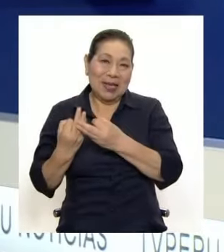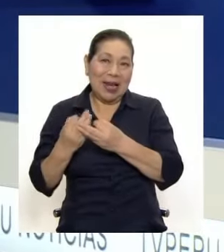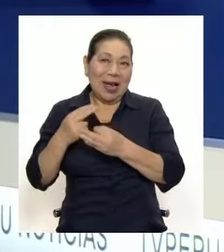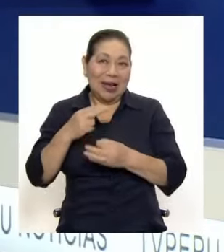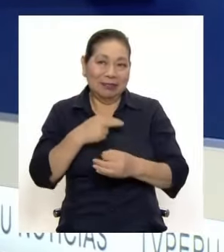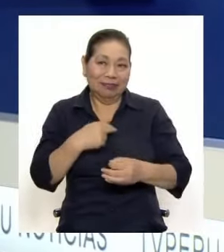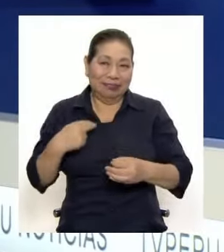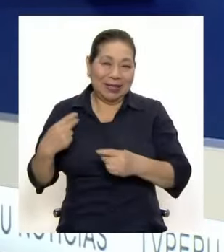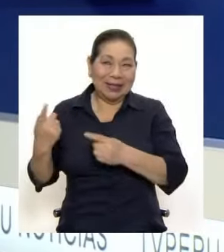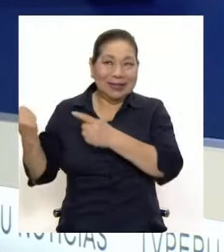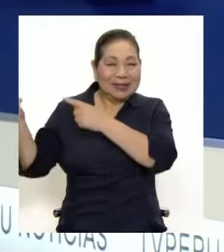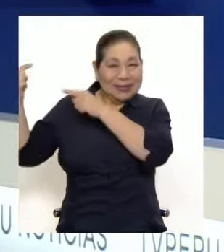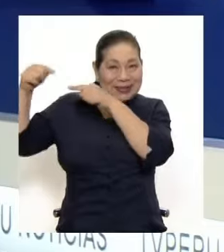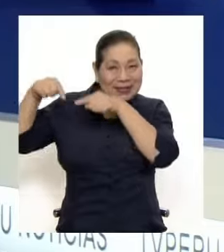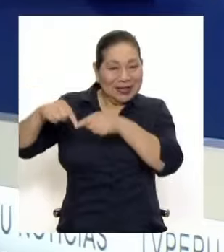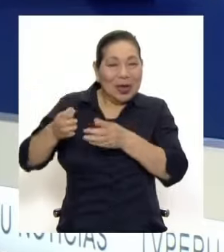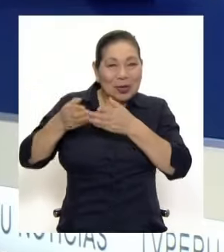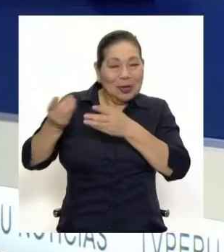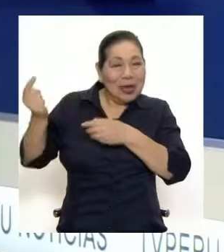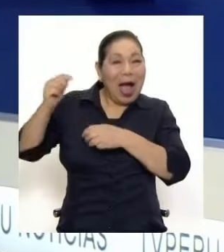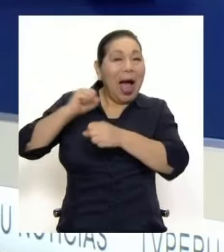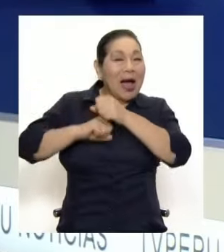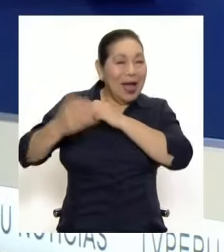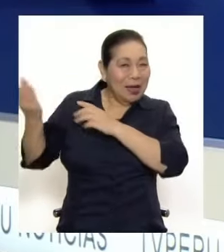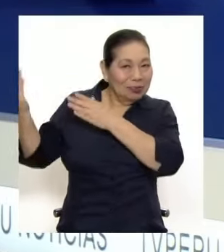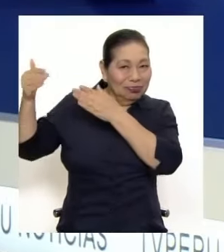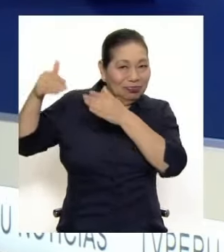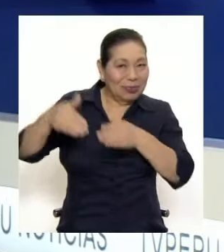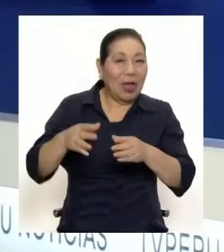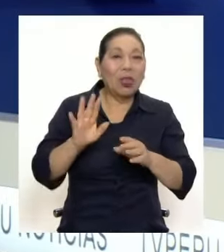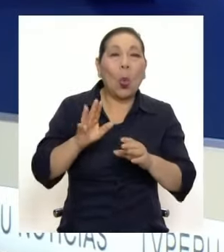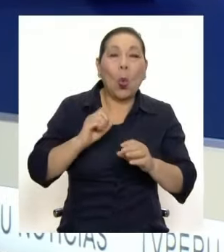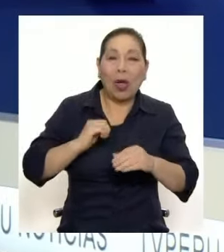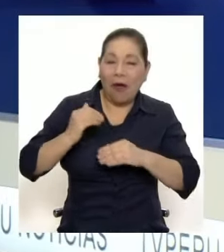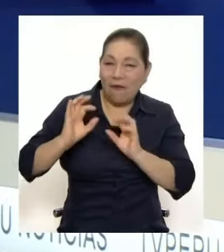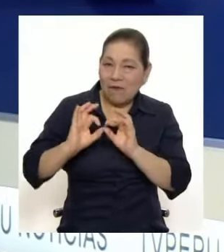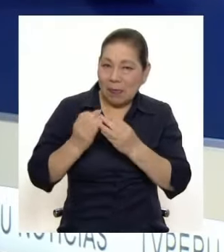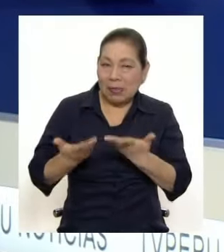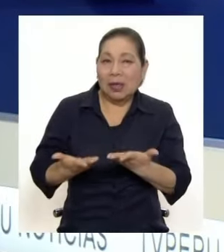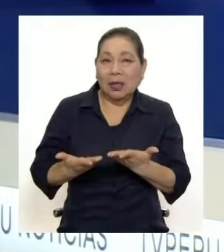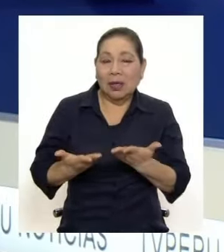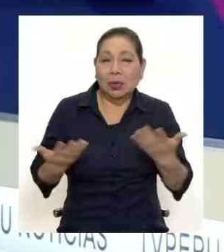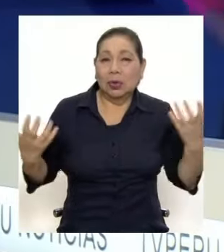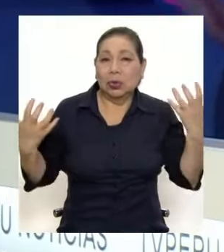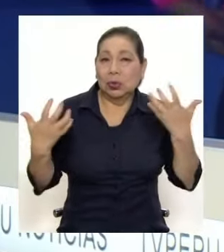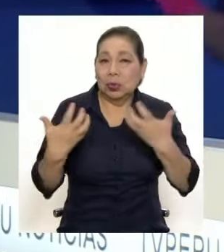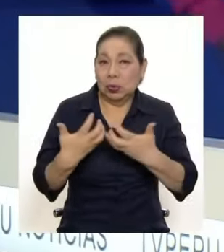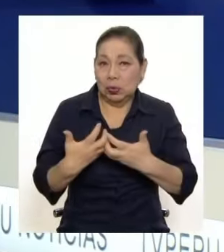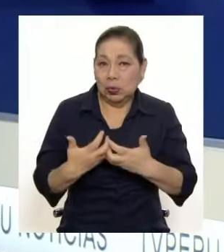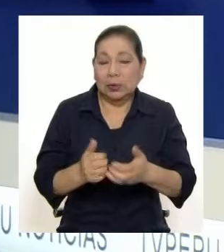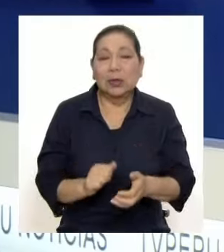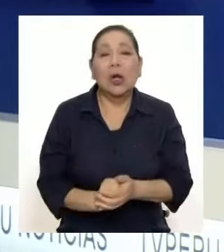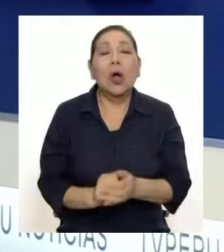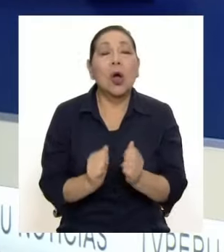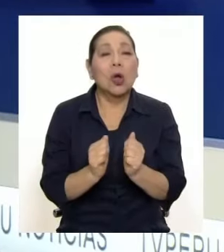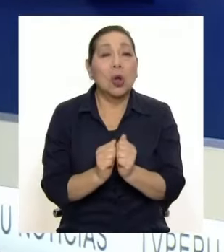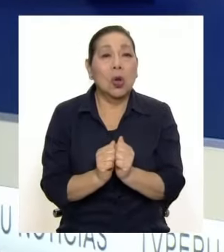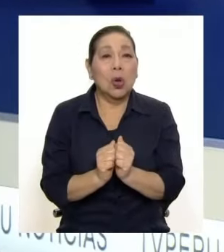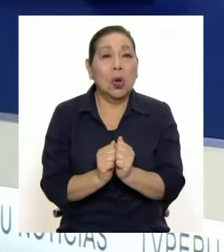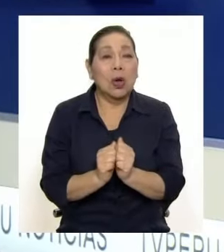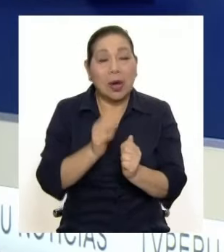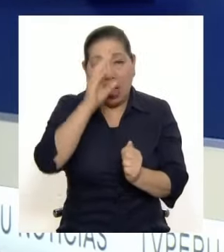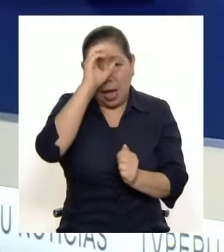chinos que han emigrado al Perú años atrás entonces eh Y hay una estrecha colaboración con la